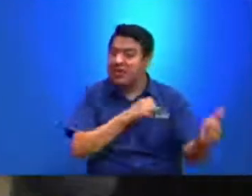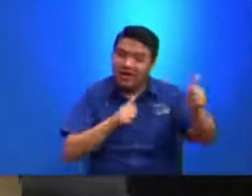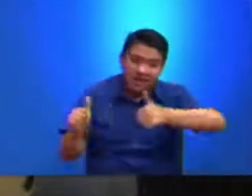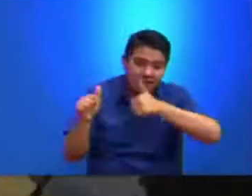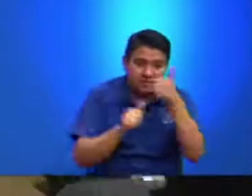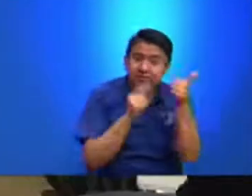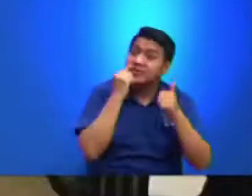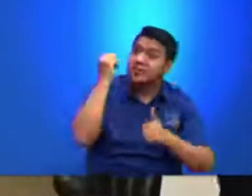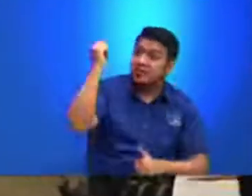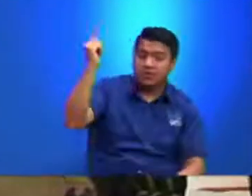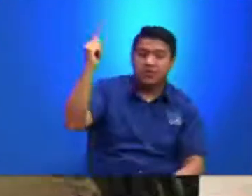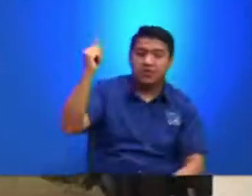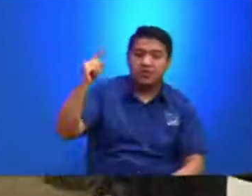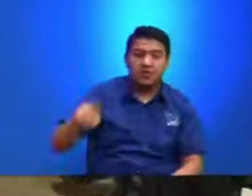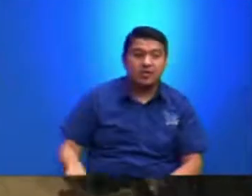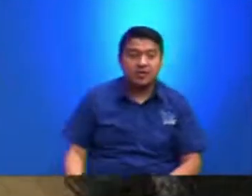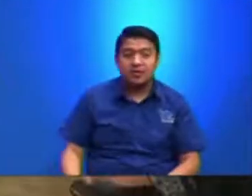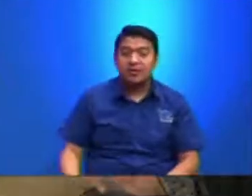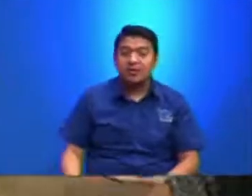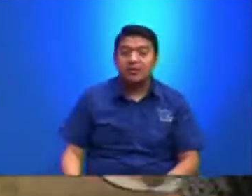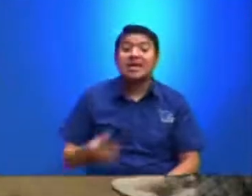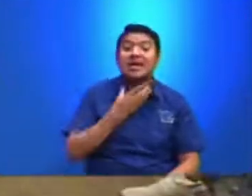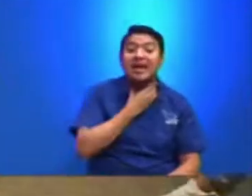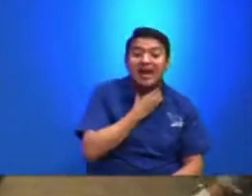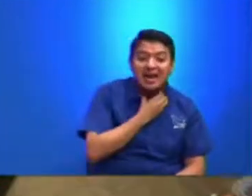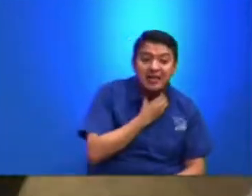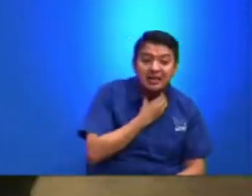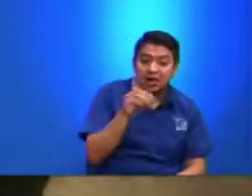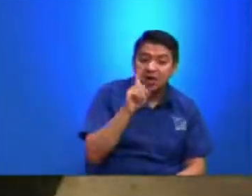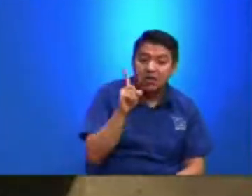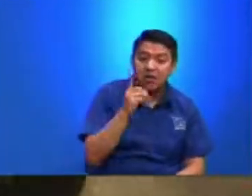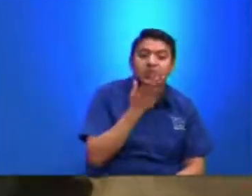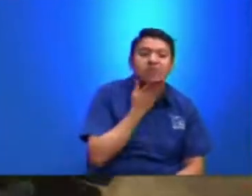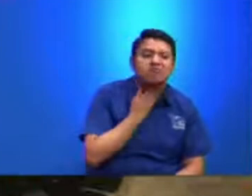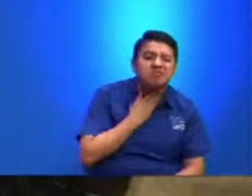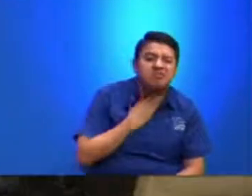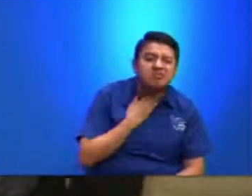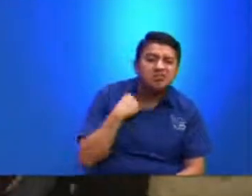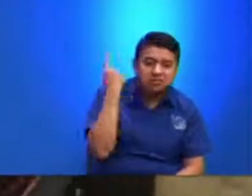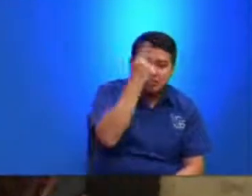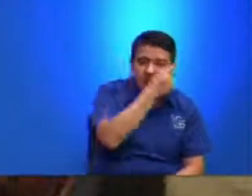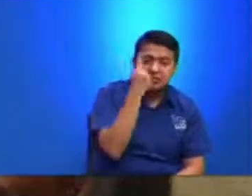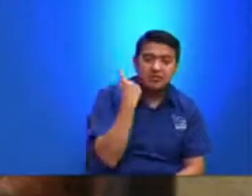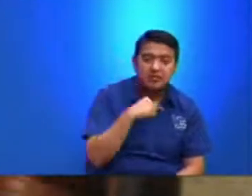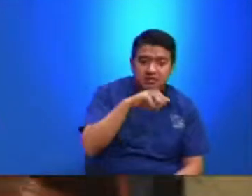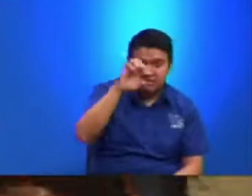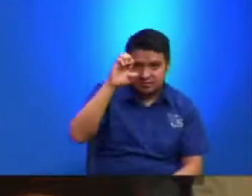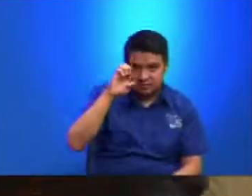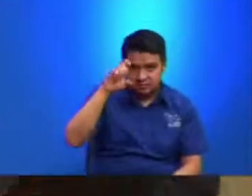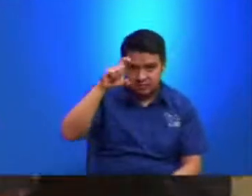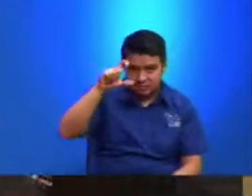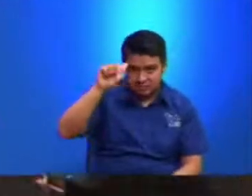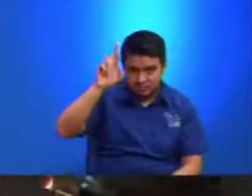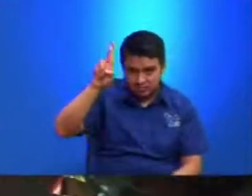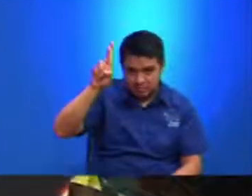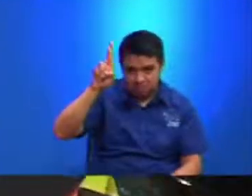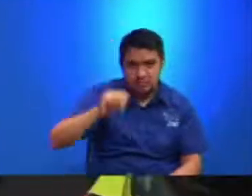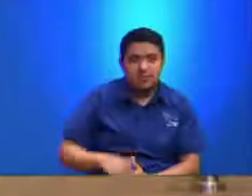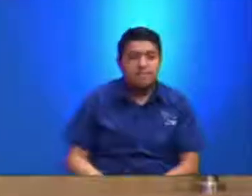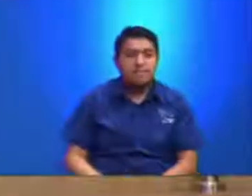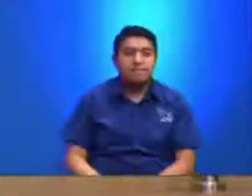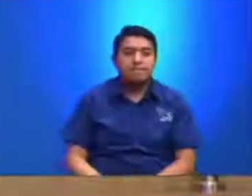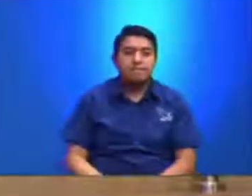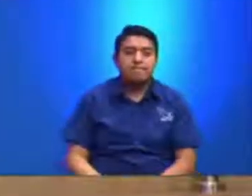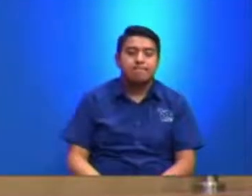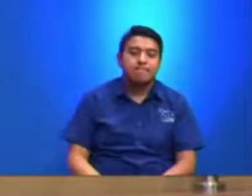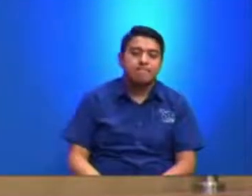Señor, no se seca nuestra garganta. Cuando estamos ante el Señor y cantando, ¿cómo